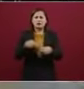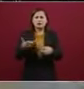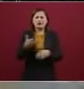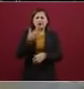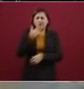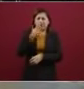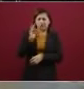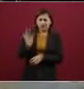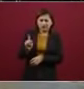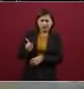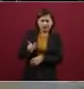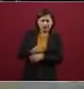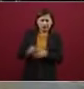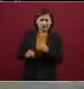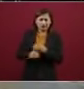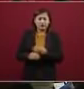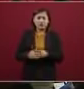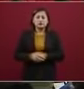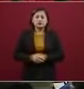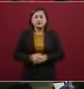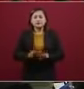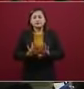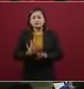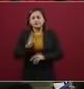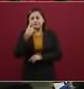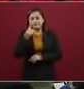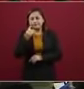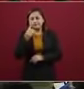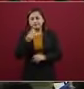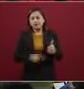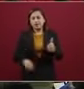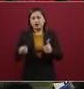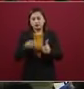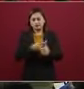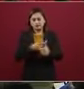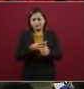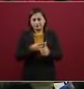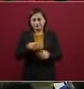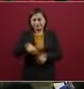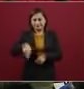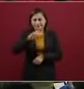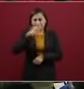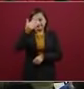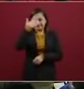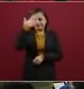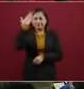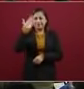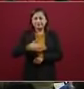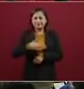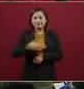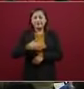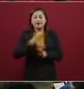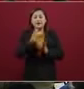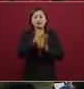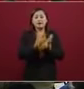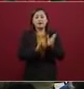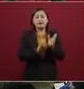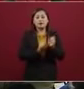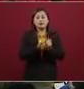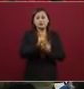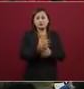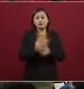Bueno, en primer lugar, recuerden ustedes que por disposición constitucional toda